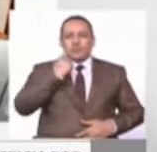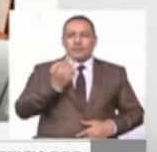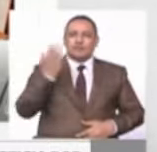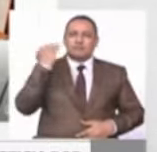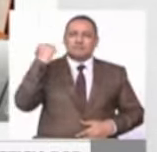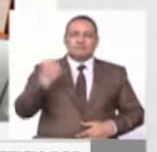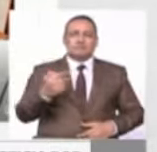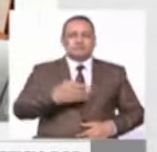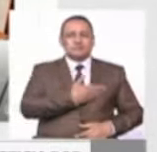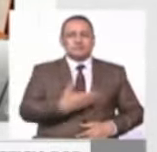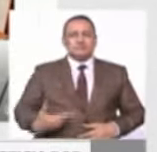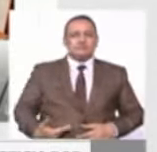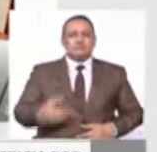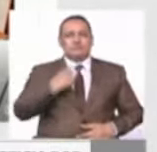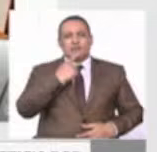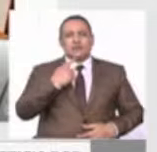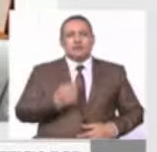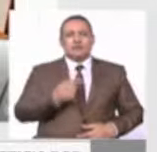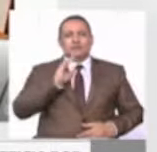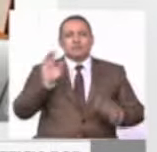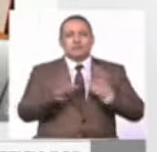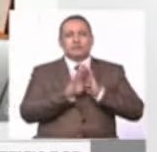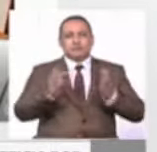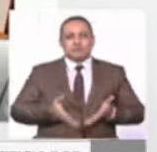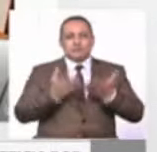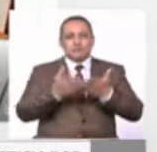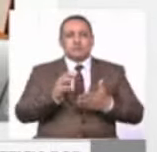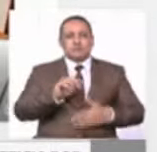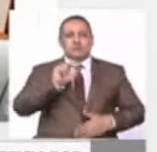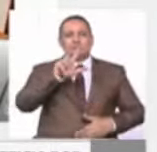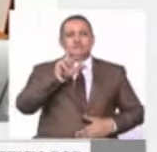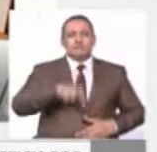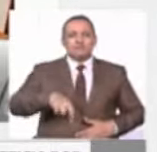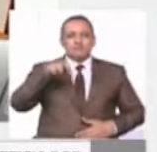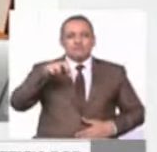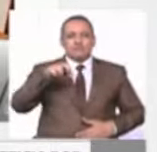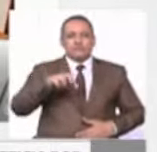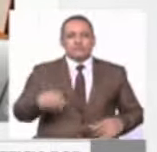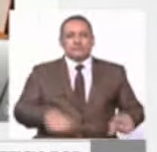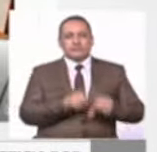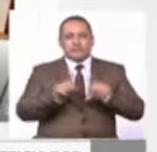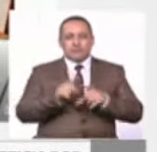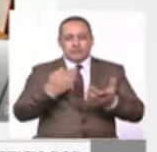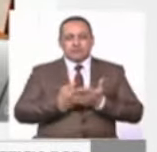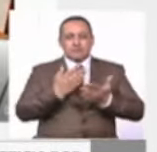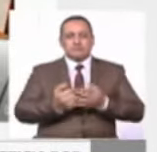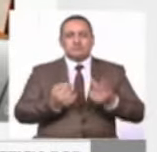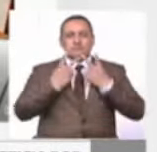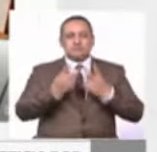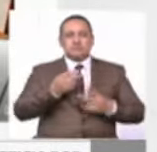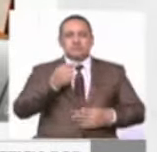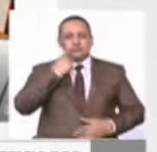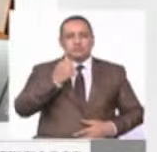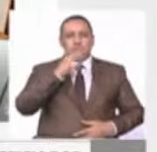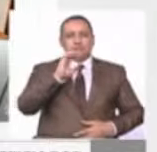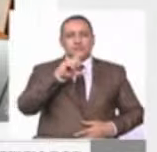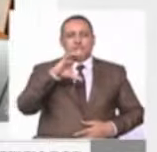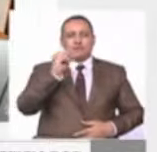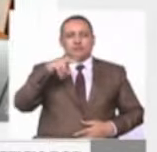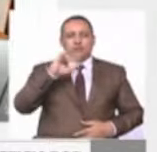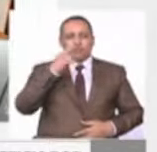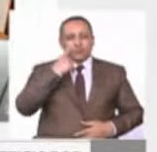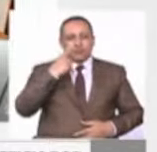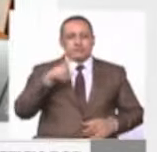presidente servir que decía que sí se les daba los tres puntos no y en base a eso al Señor Falconí se le dio los tres